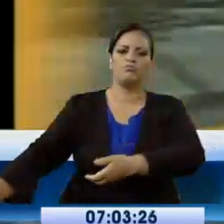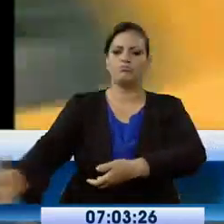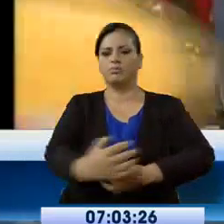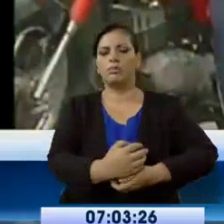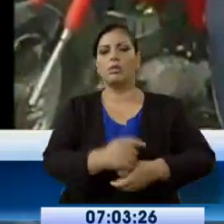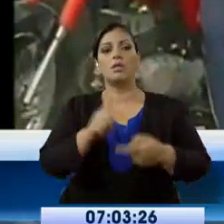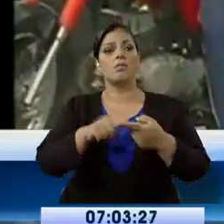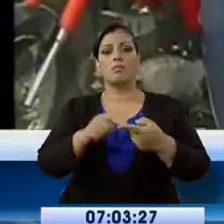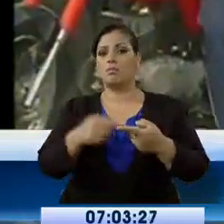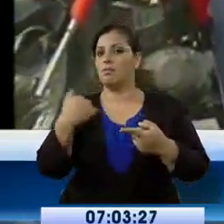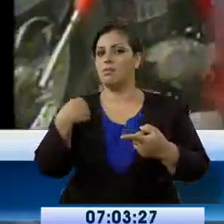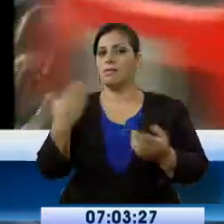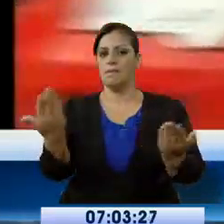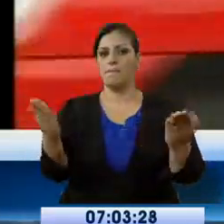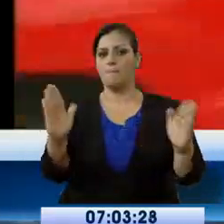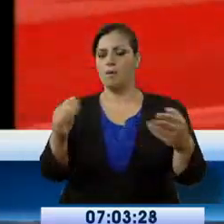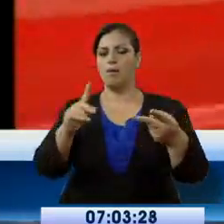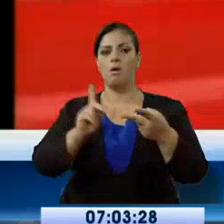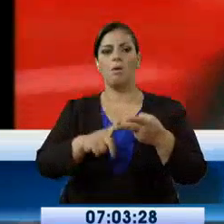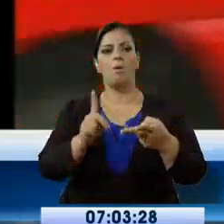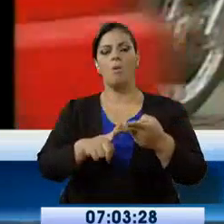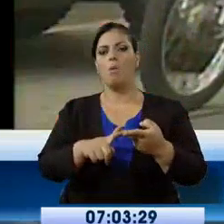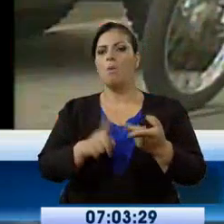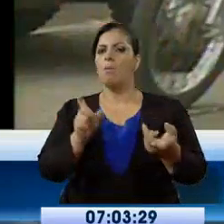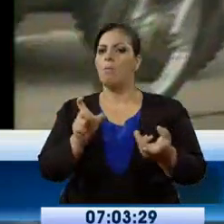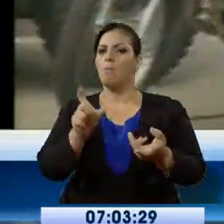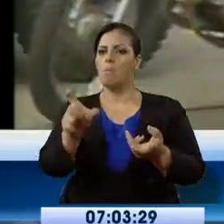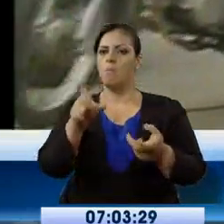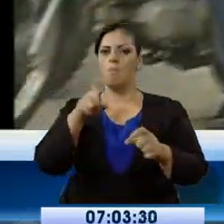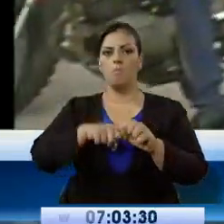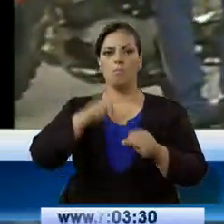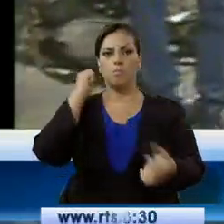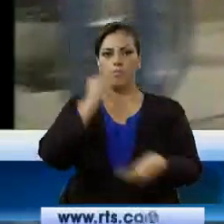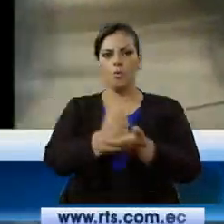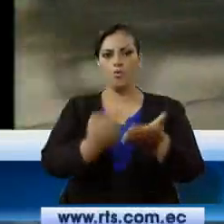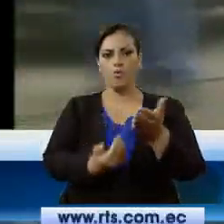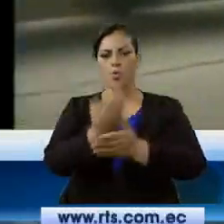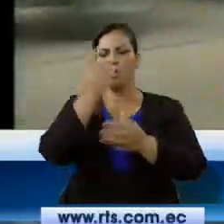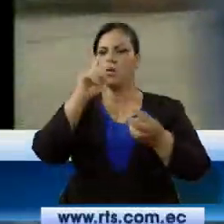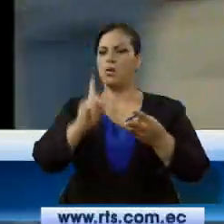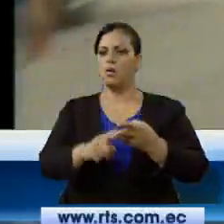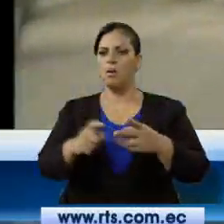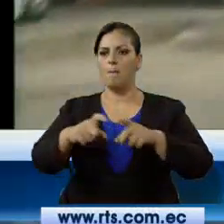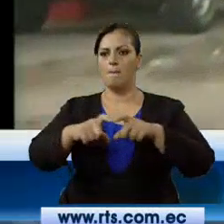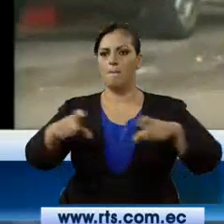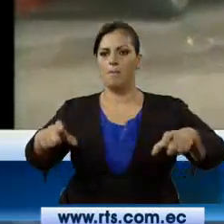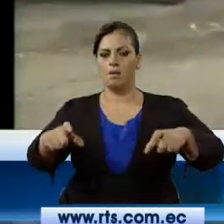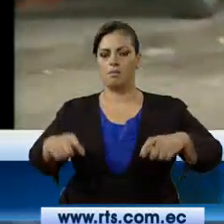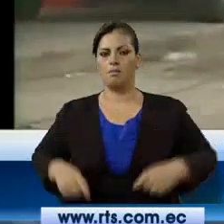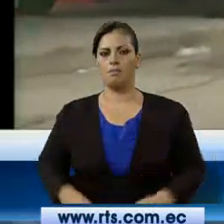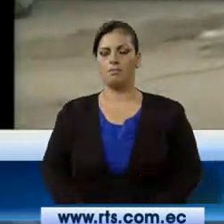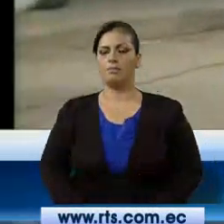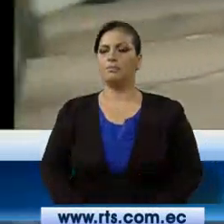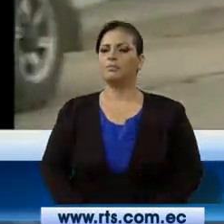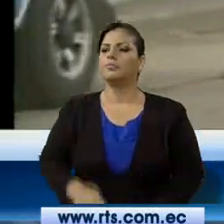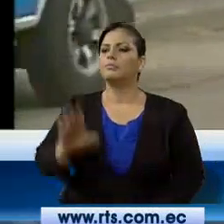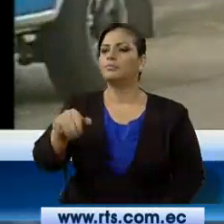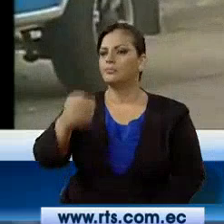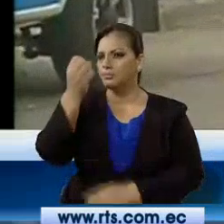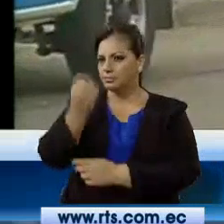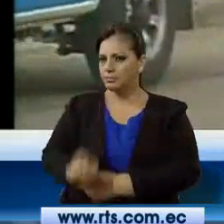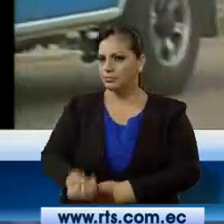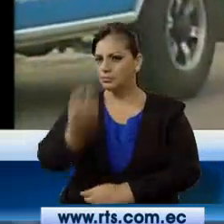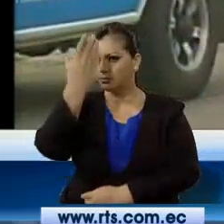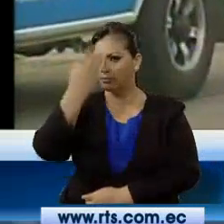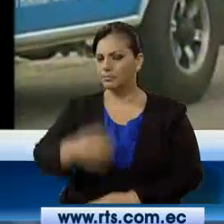retrovisor. Amigo, buen día. ¿Por qué le retienen su motocicleta? Lo que pasa es que ya pagué yo la cantidad de la matrícula, porque